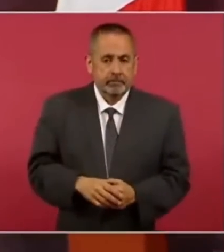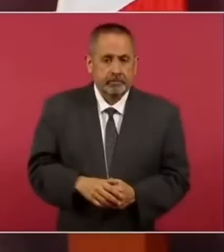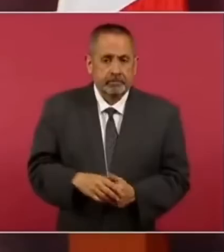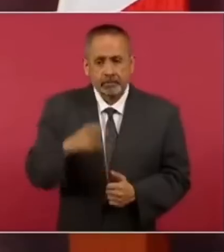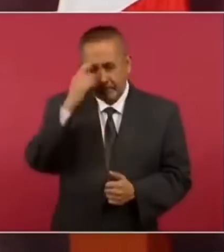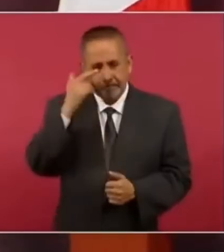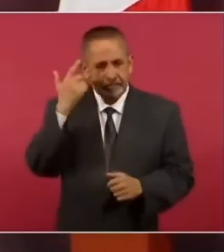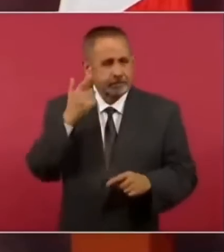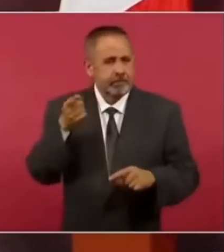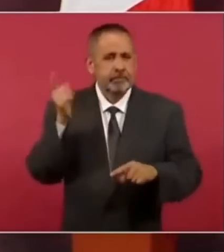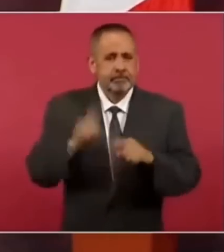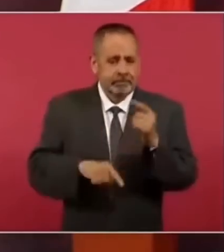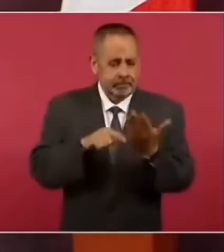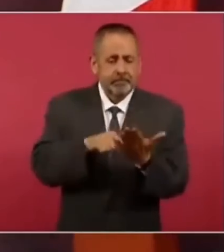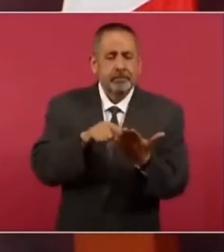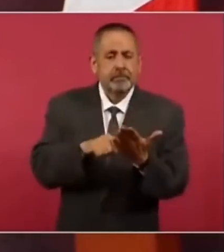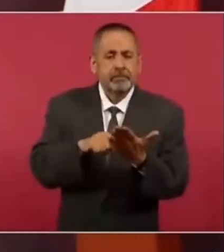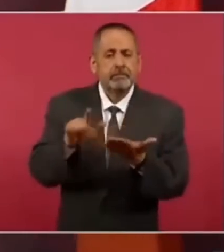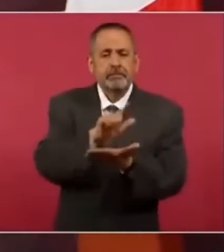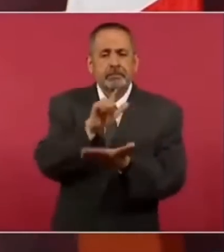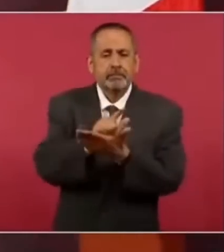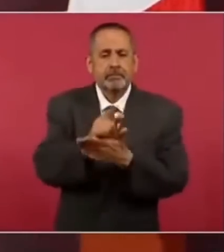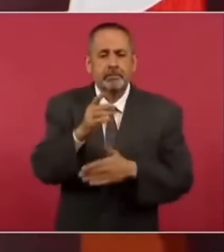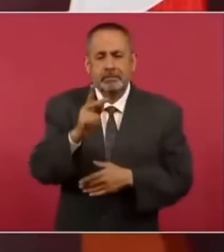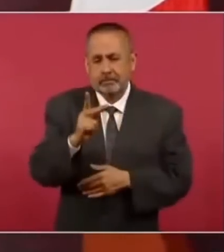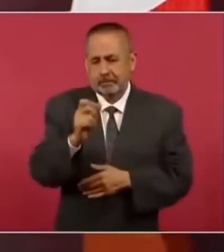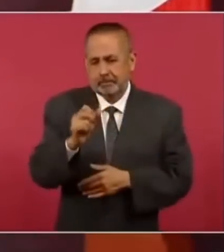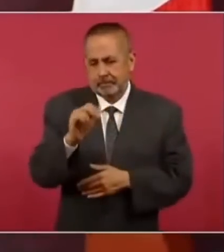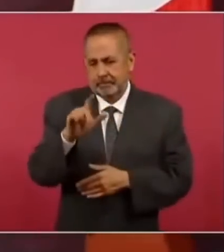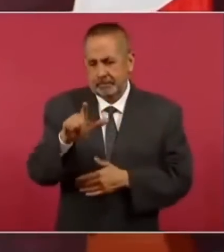quitó del Código Penal